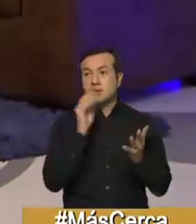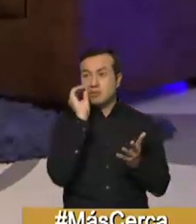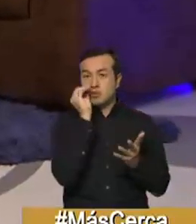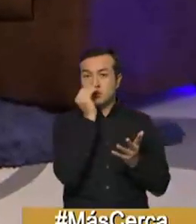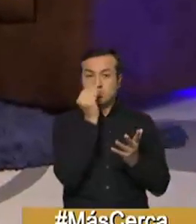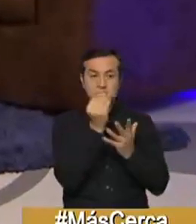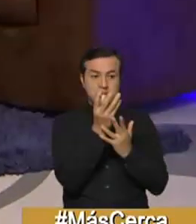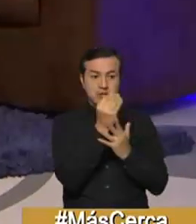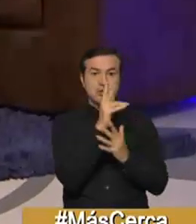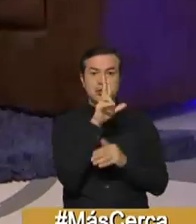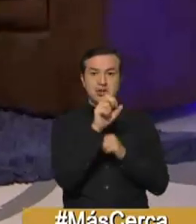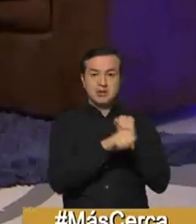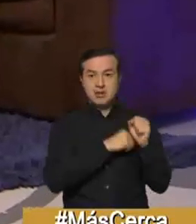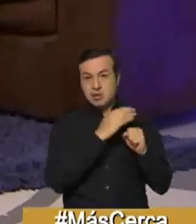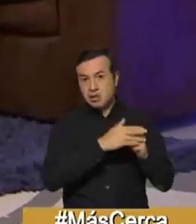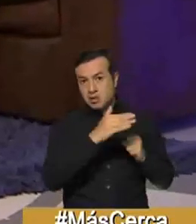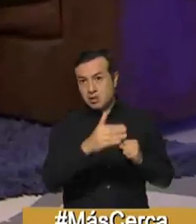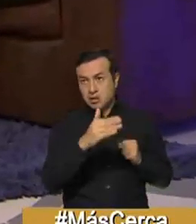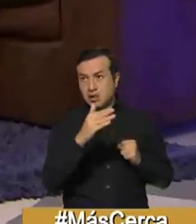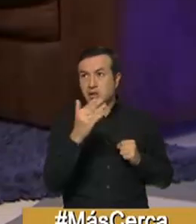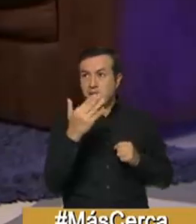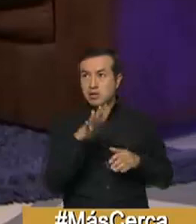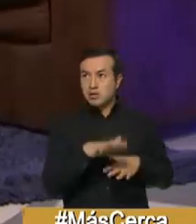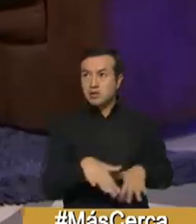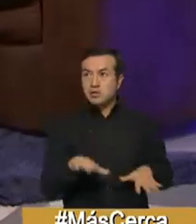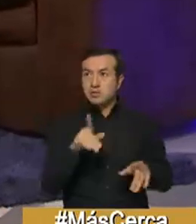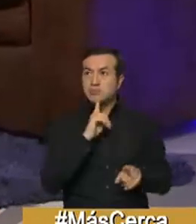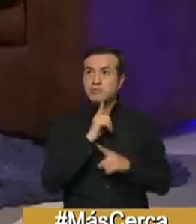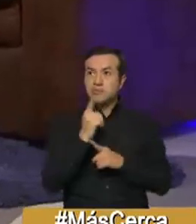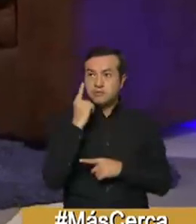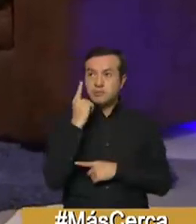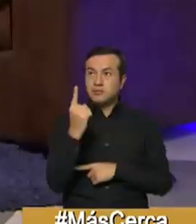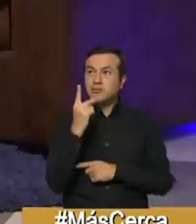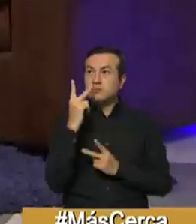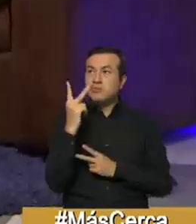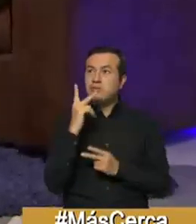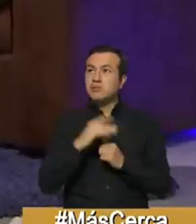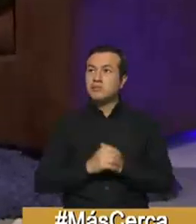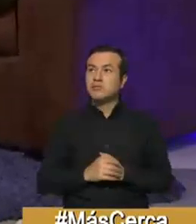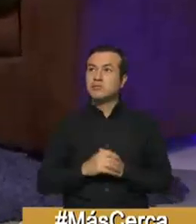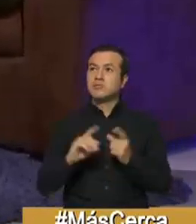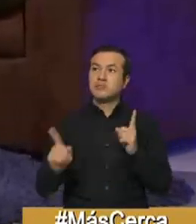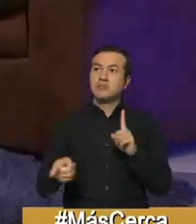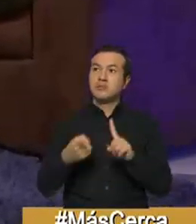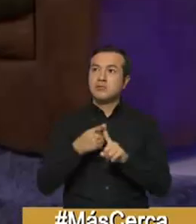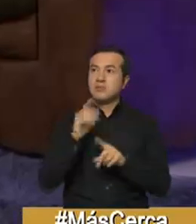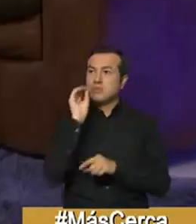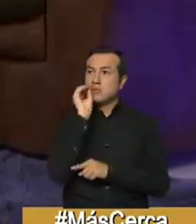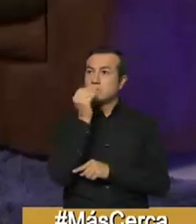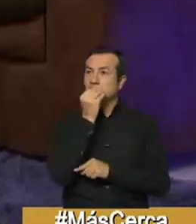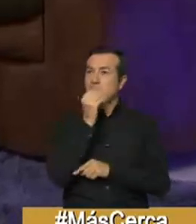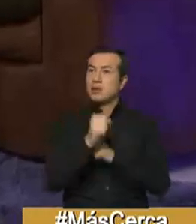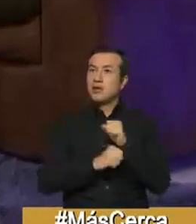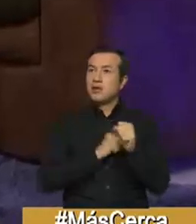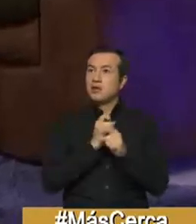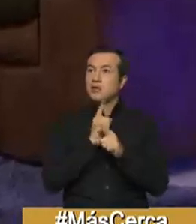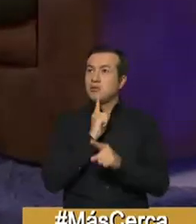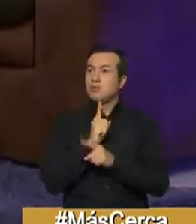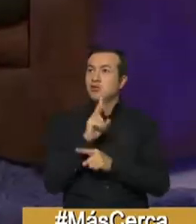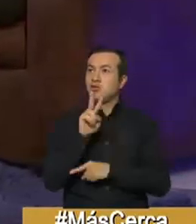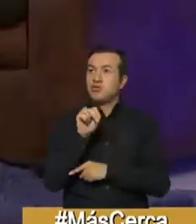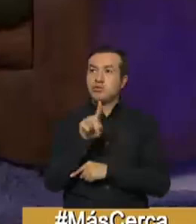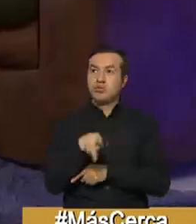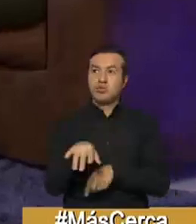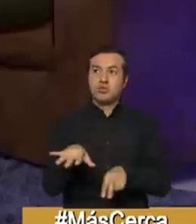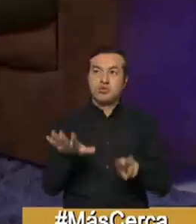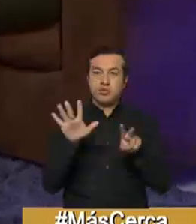luego de 30 años. Me traje como para indicarte la primera floración foto. Que en el año 2007. En el